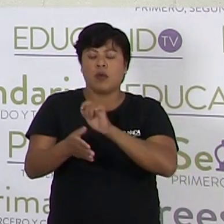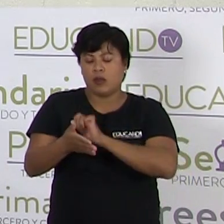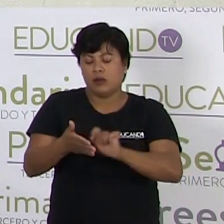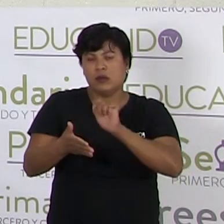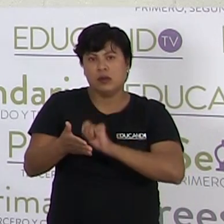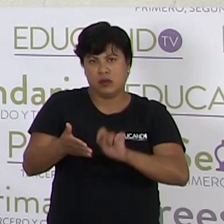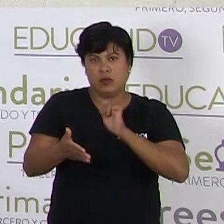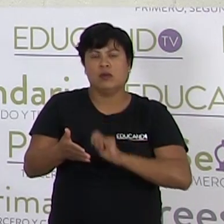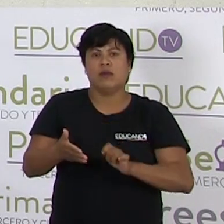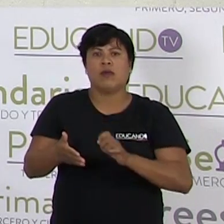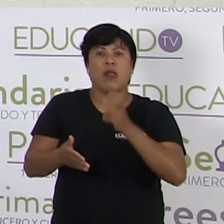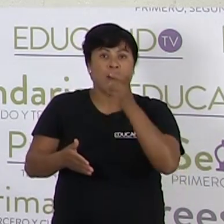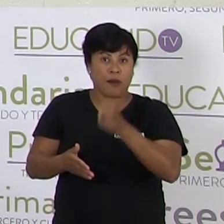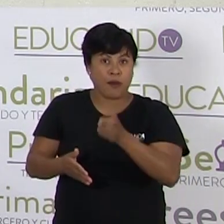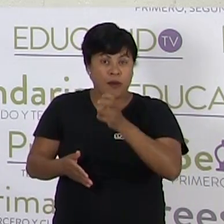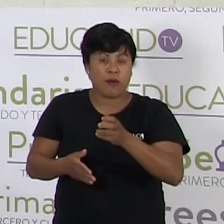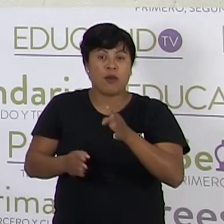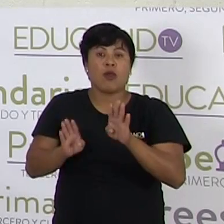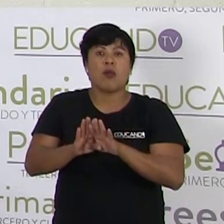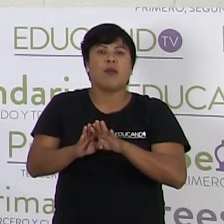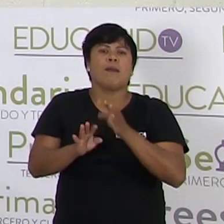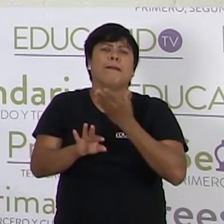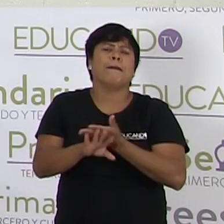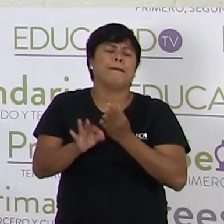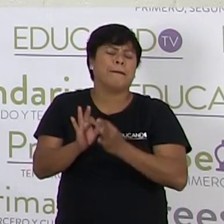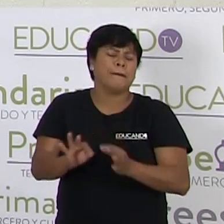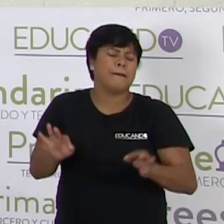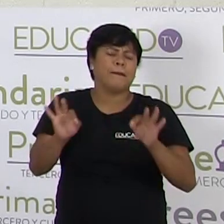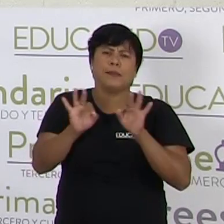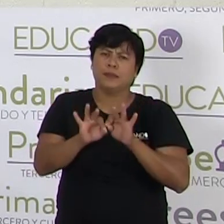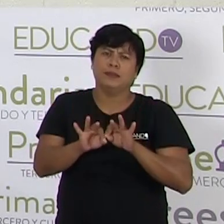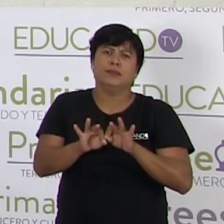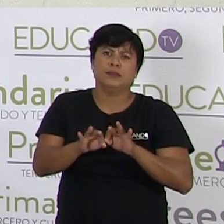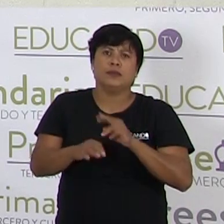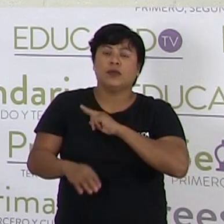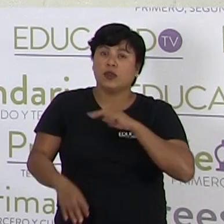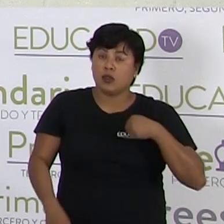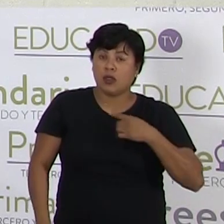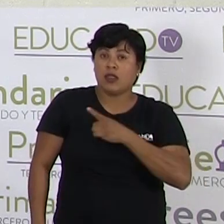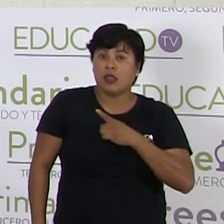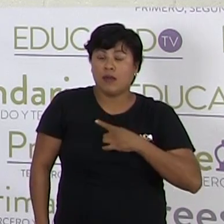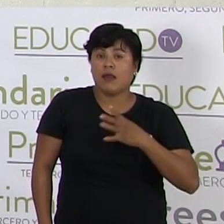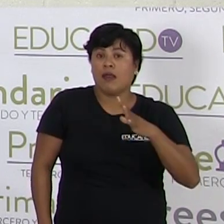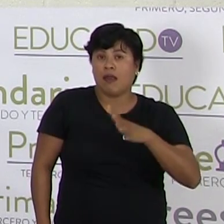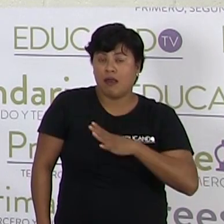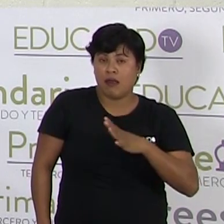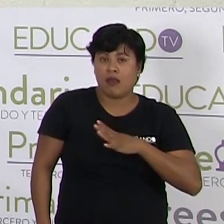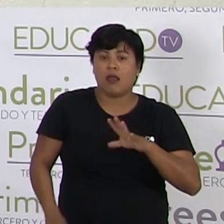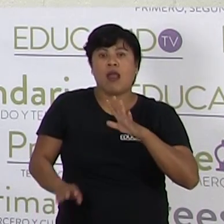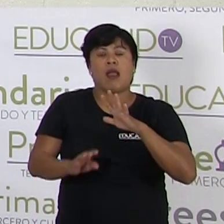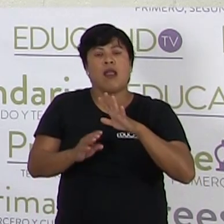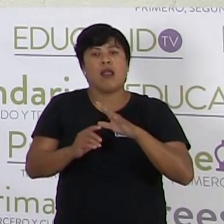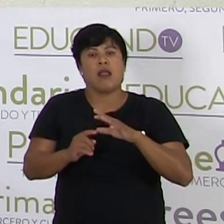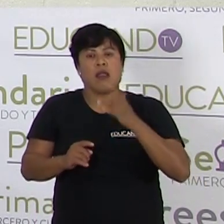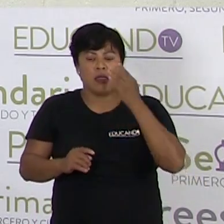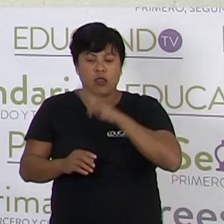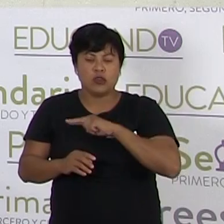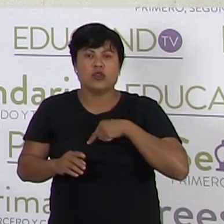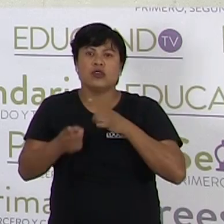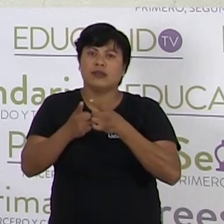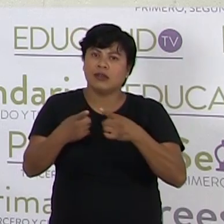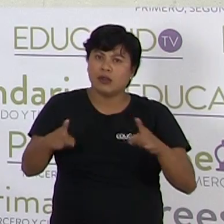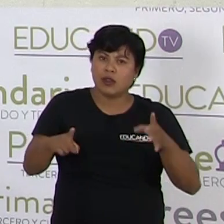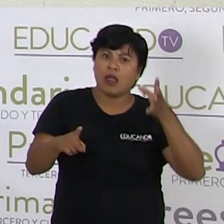escritura. Es una fase de la escritura que debemos nosotros recurrir, que debemos desarrollar